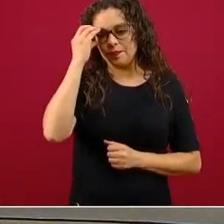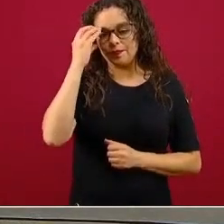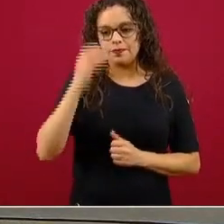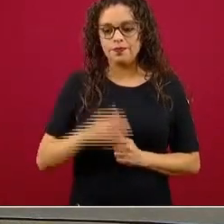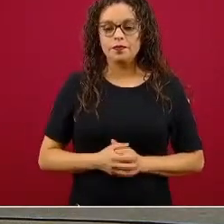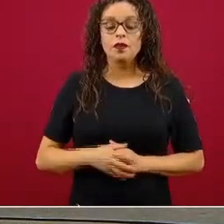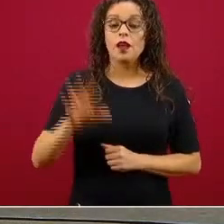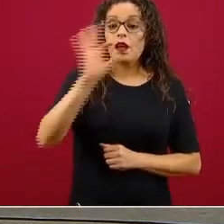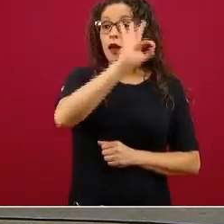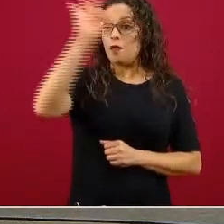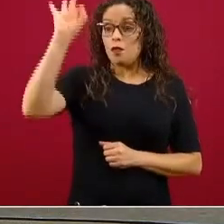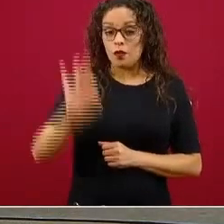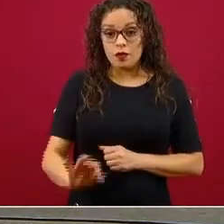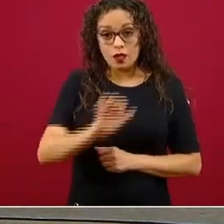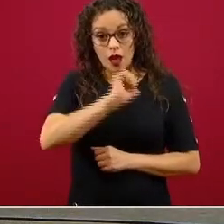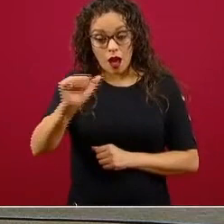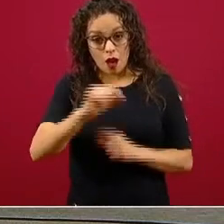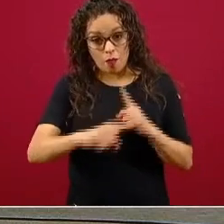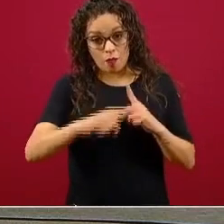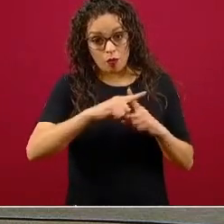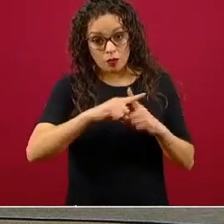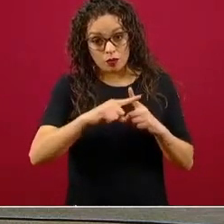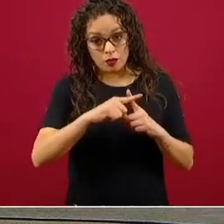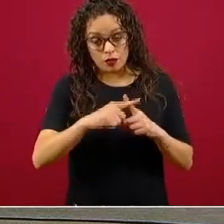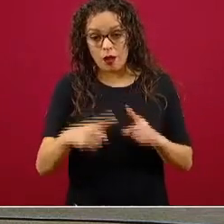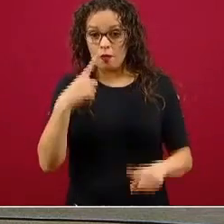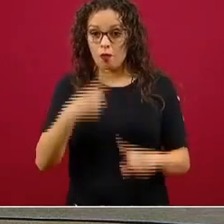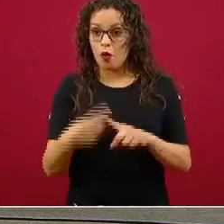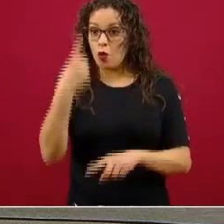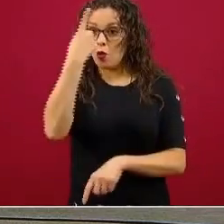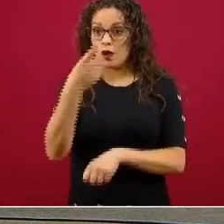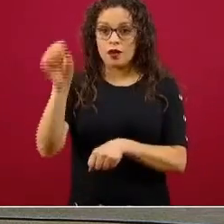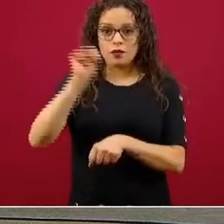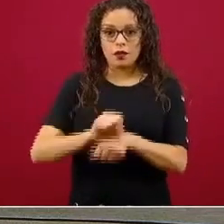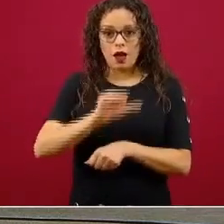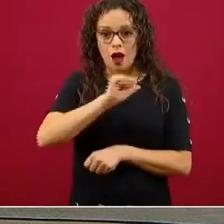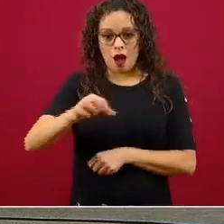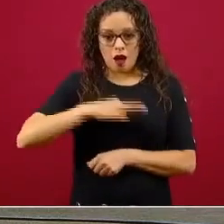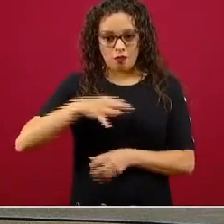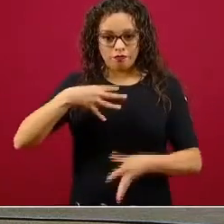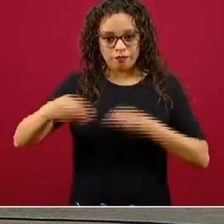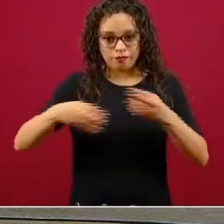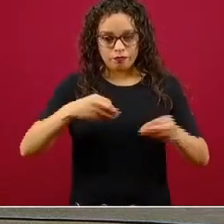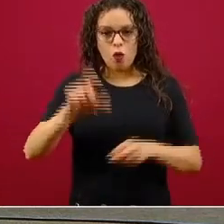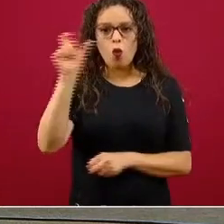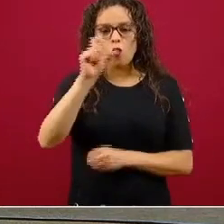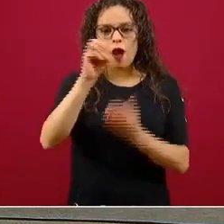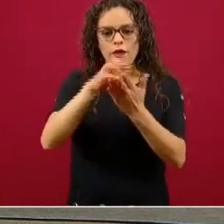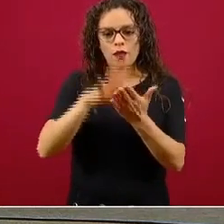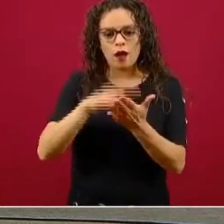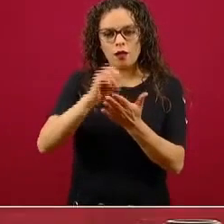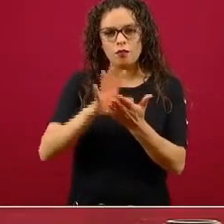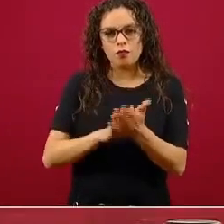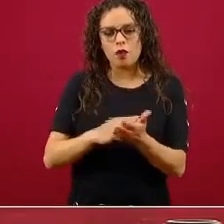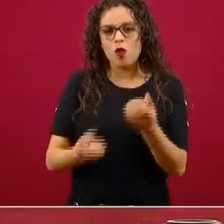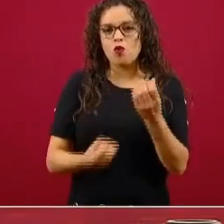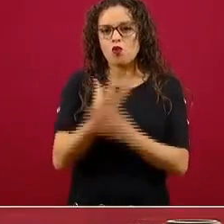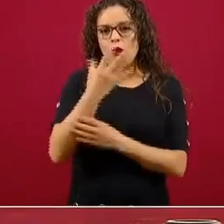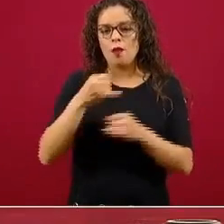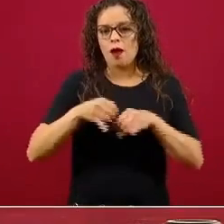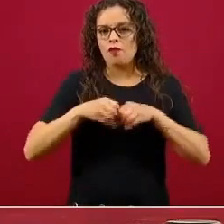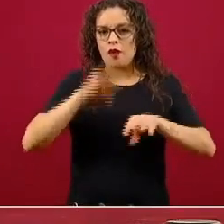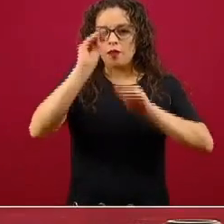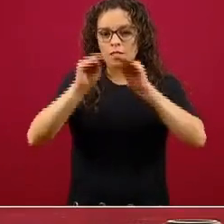de positividad por semana epidemiológica los actualizamos los días viernes. El último dato nos dice que